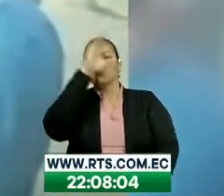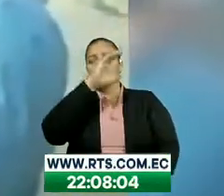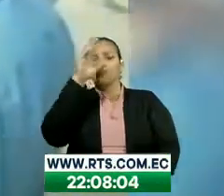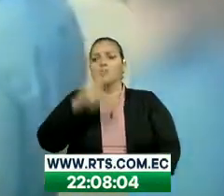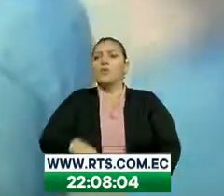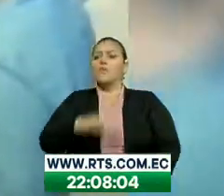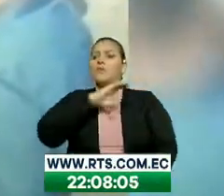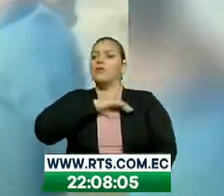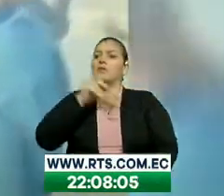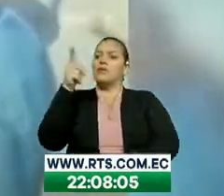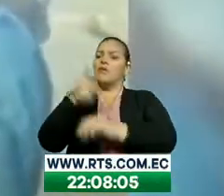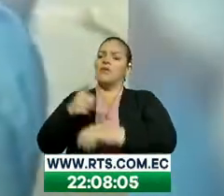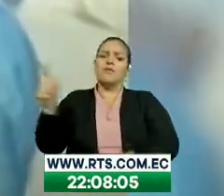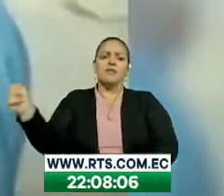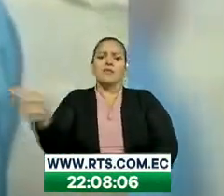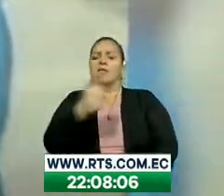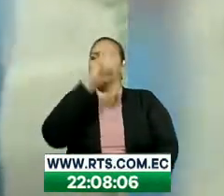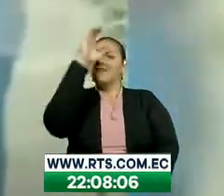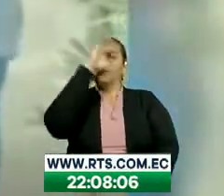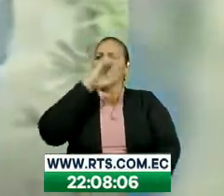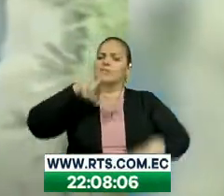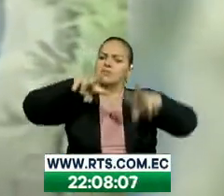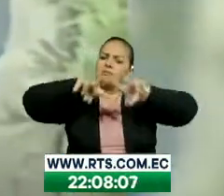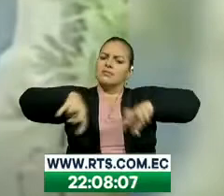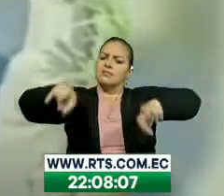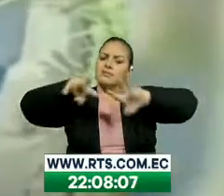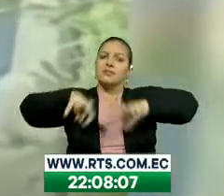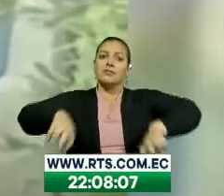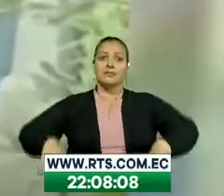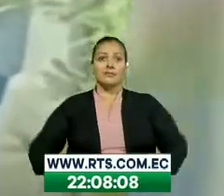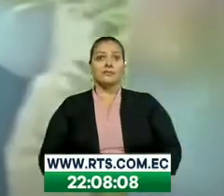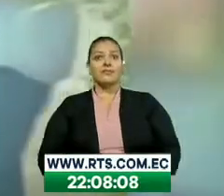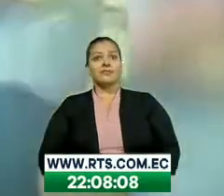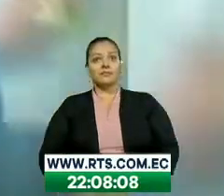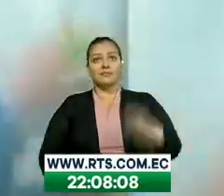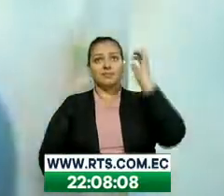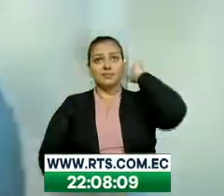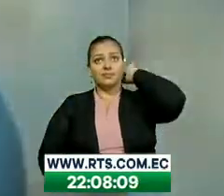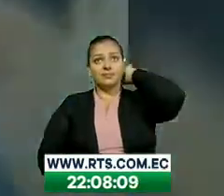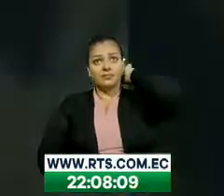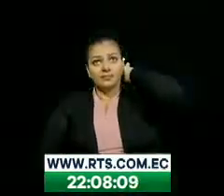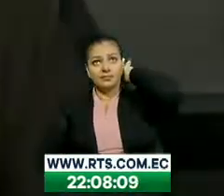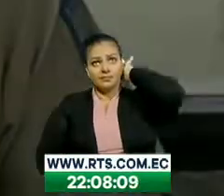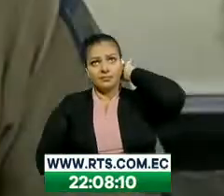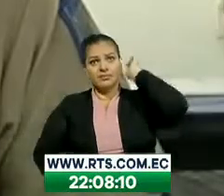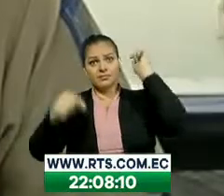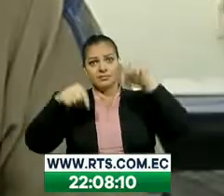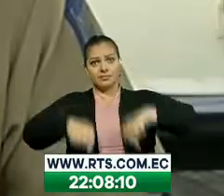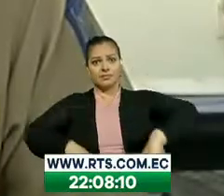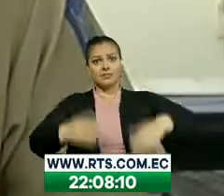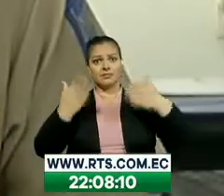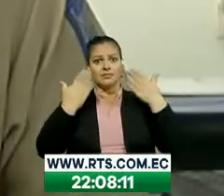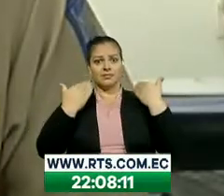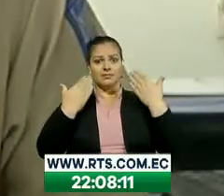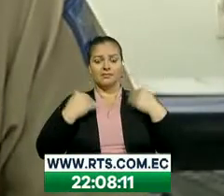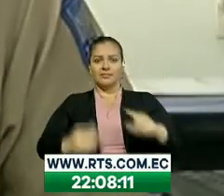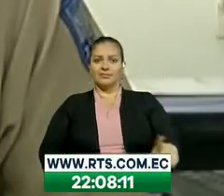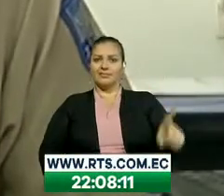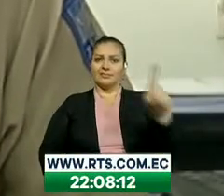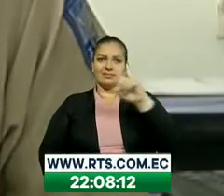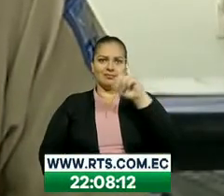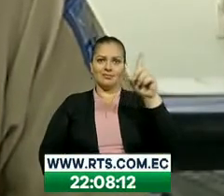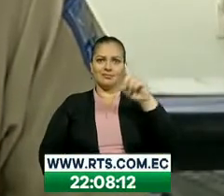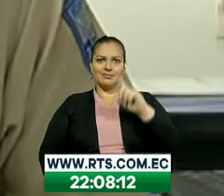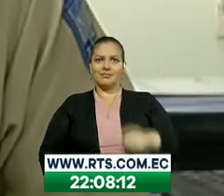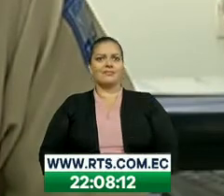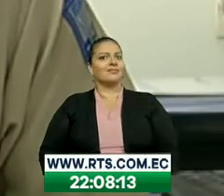hecho. Por ahora se conoce que el robo se habría registrado en otra ciudad. Estamos investigando, al parecer no sería